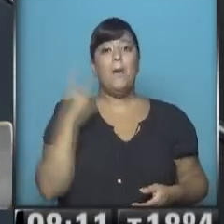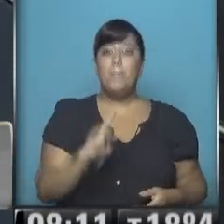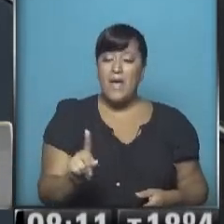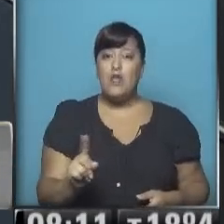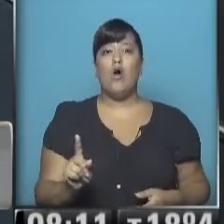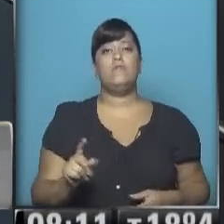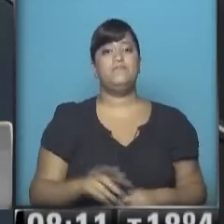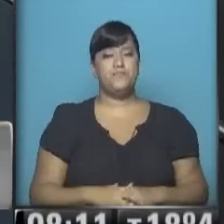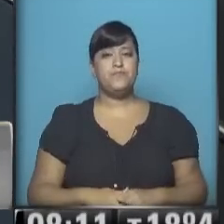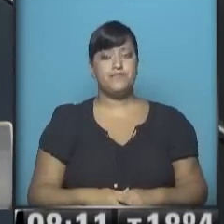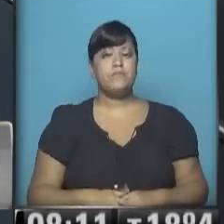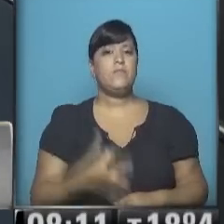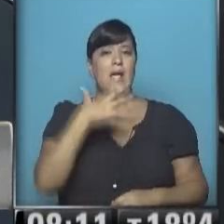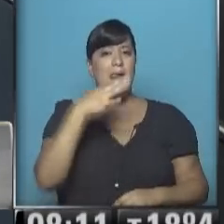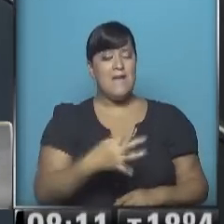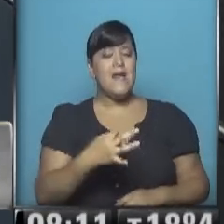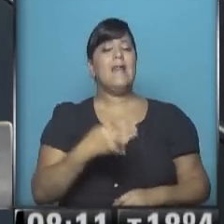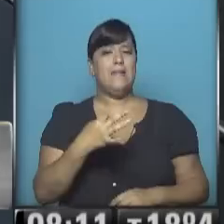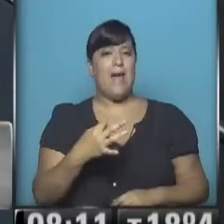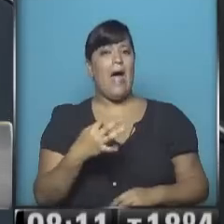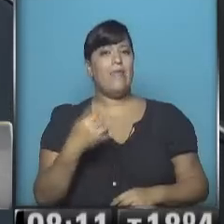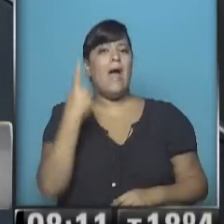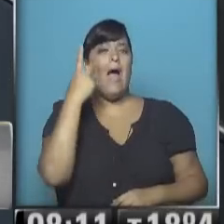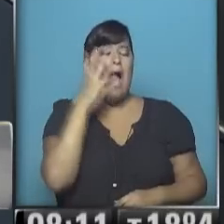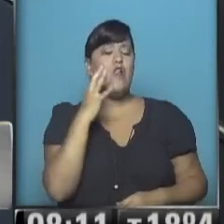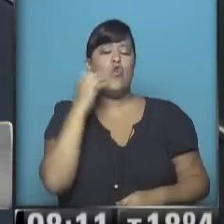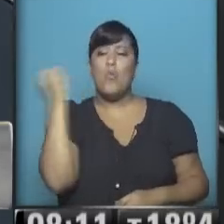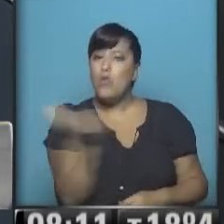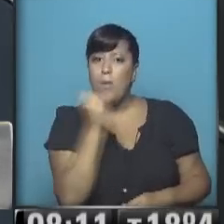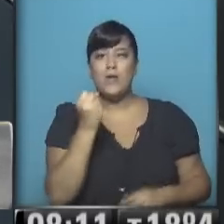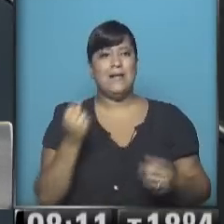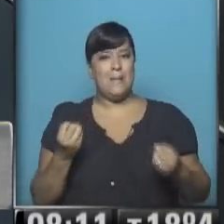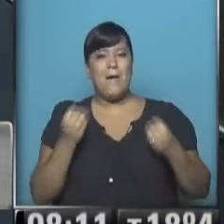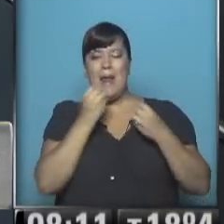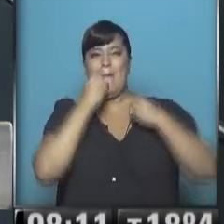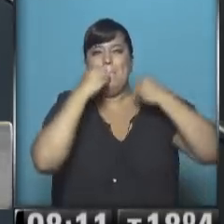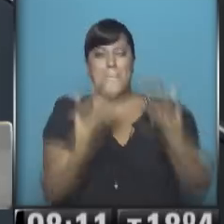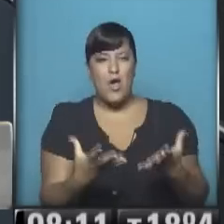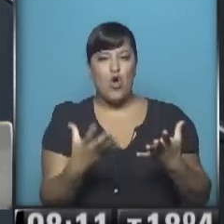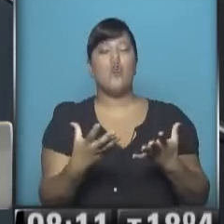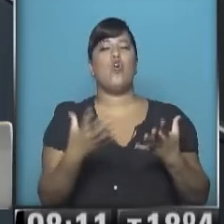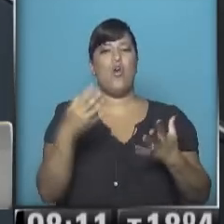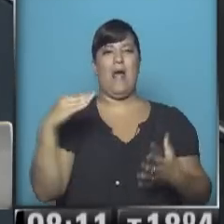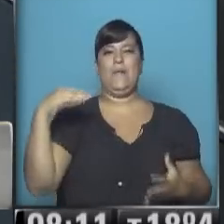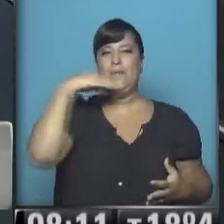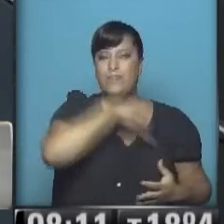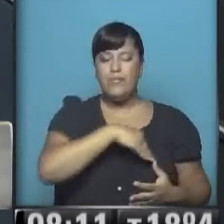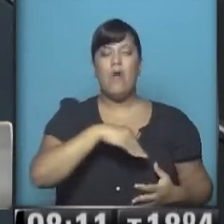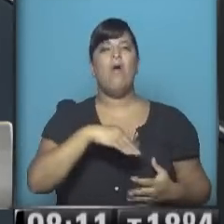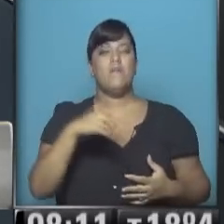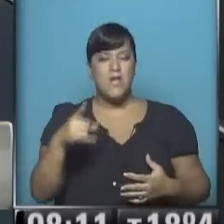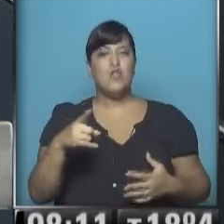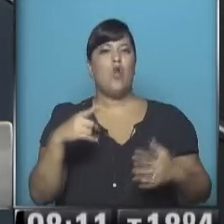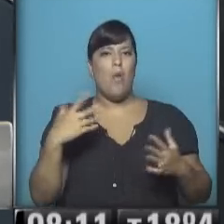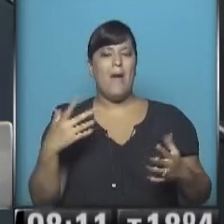ha sido verdaderamente una herramienta muy eficaz para mejorar la calidad de las implantaciones para expandir las implantaciones para potenciar y